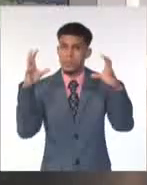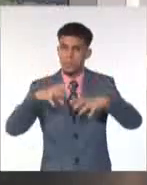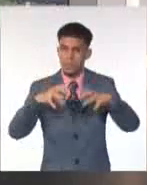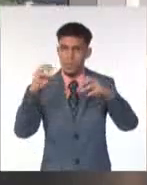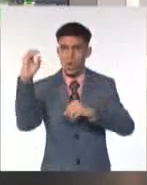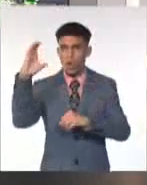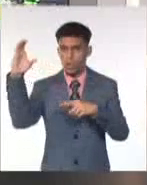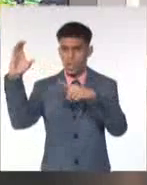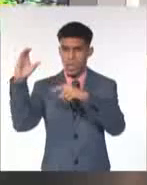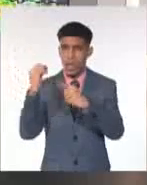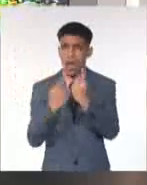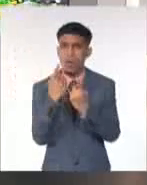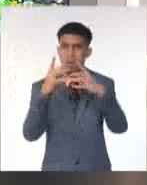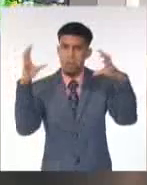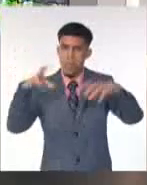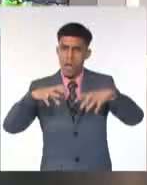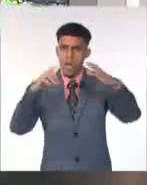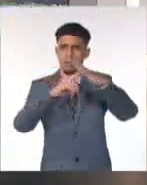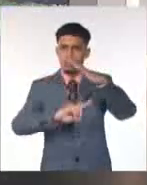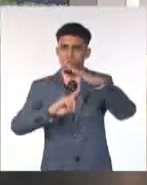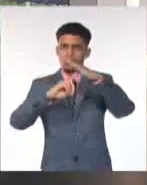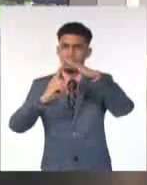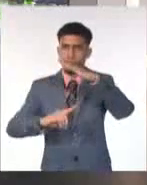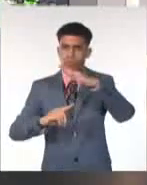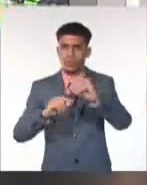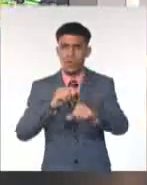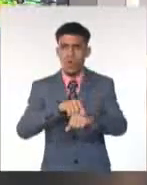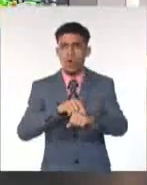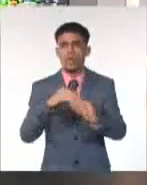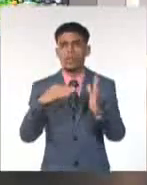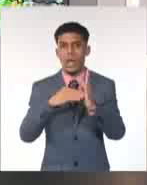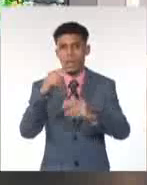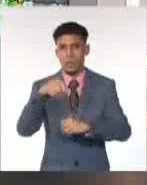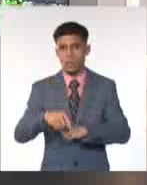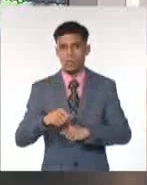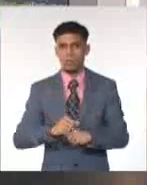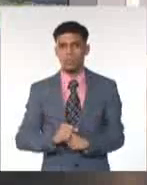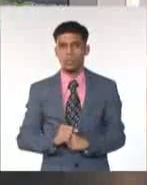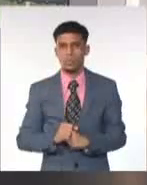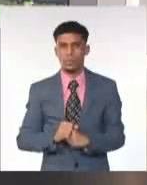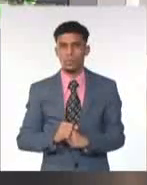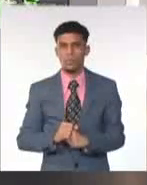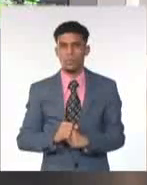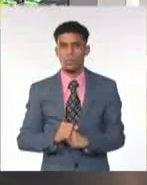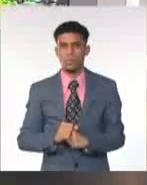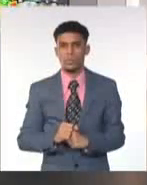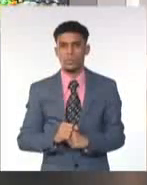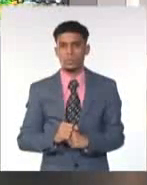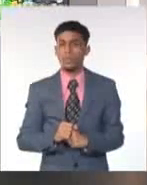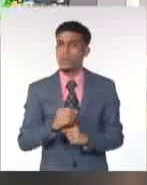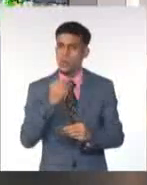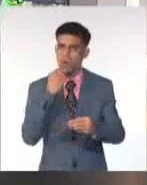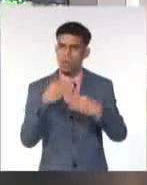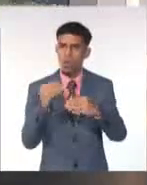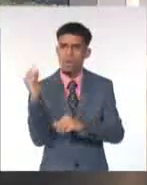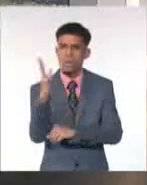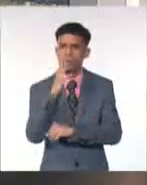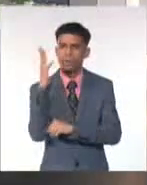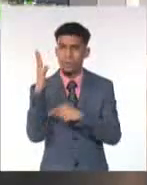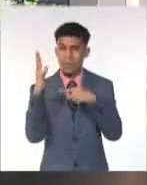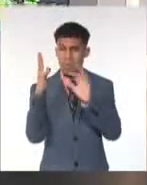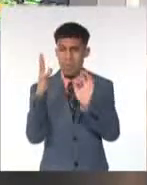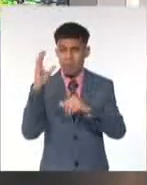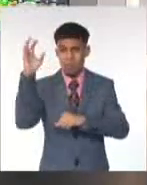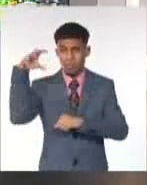hemos tenido chubascos y tormentas eléctricas durante horas de la tarde de hoy, nada que ver con la circulación de este sistema, y que bueno, como